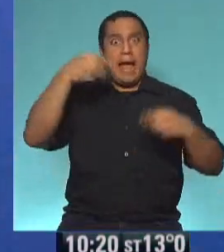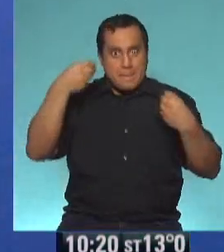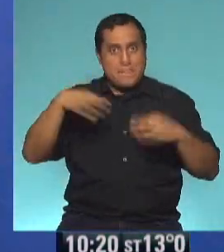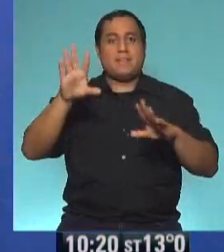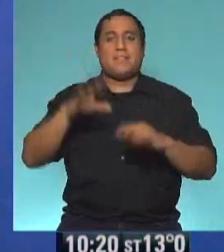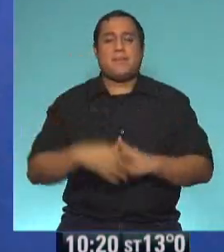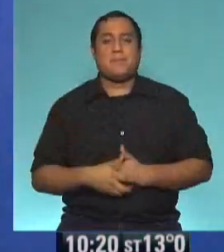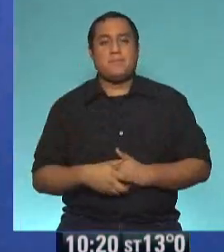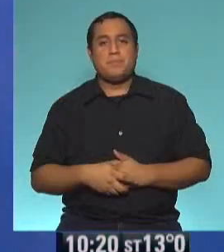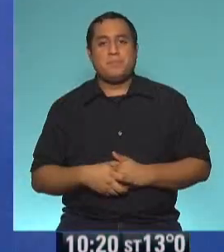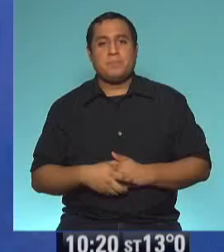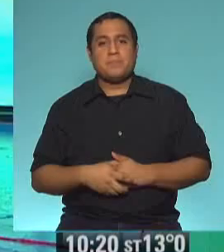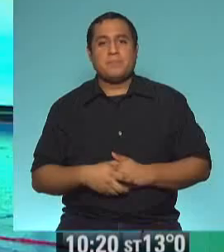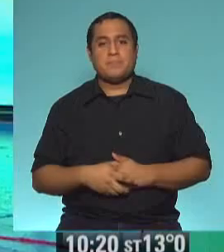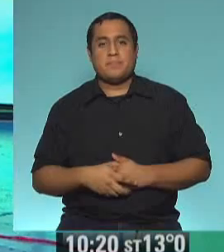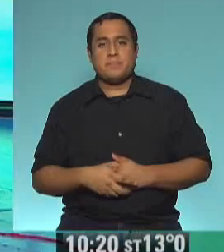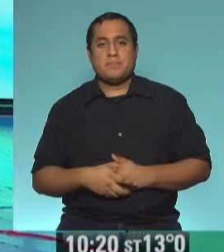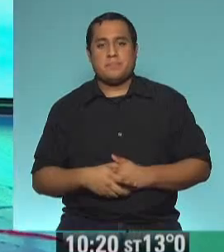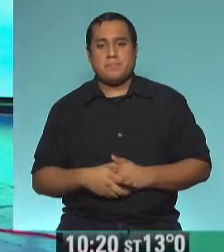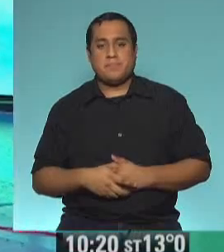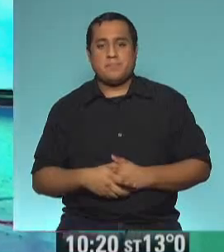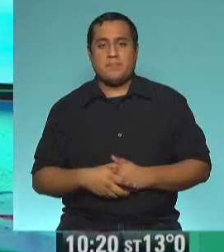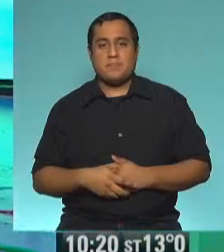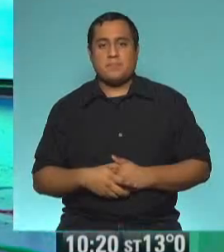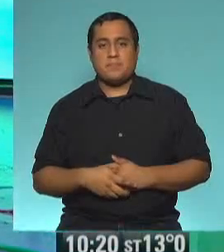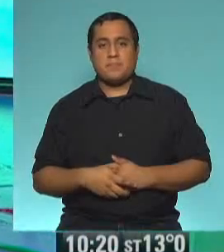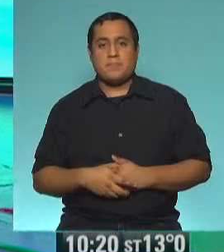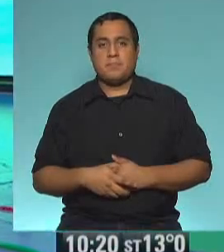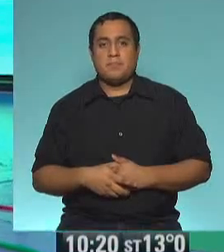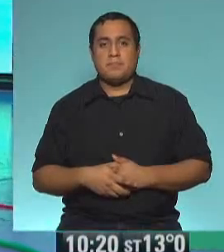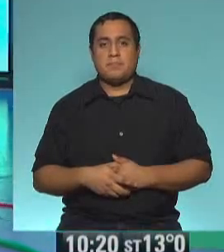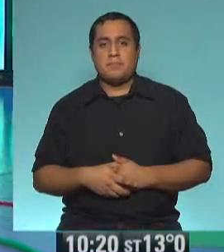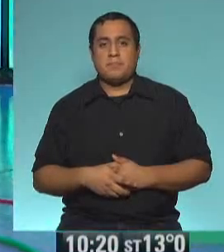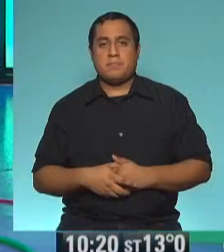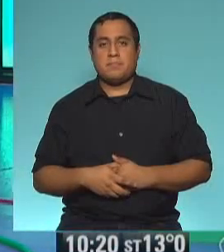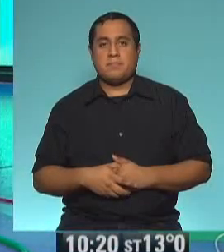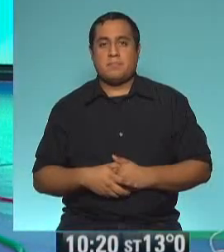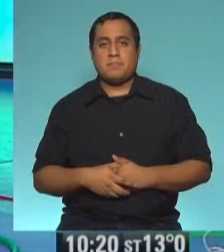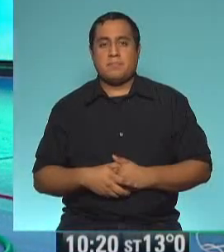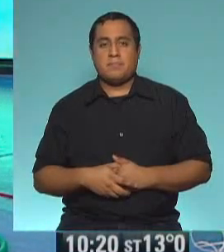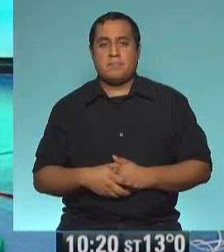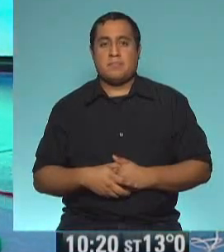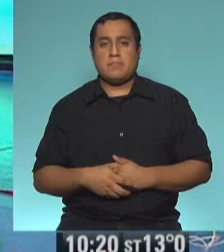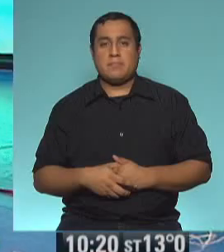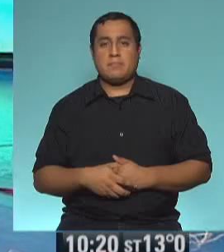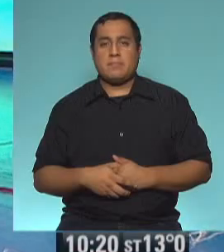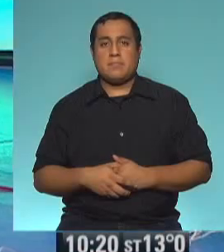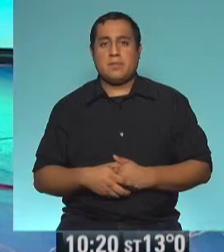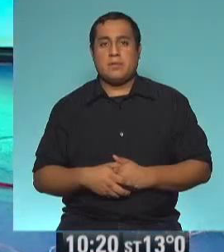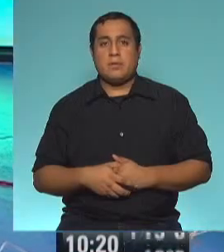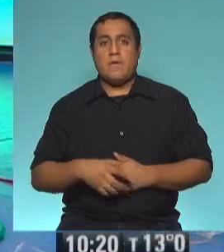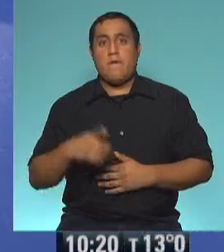está. Yo arranco por acá. No, nos podemos encontrar en el camino, Melanita, así. Ah, bueno. Ahí está. Ah, oh, me falta